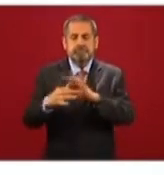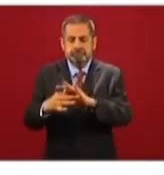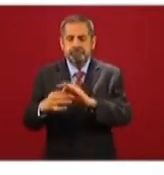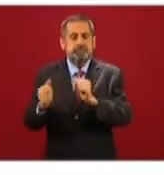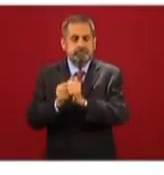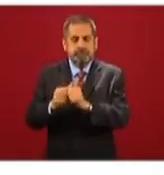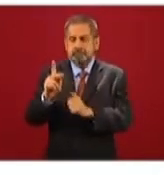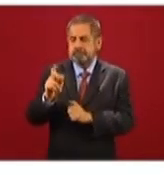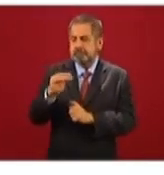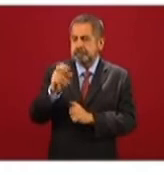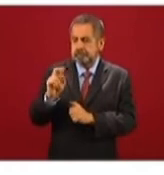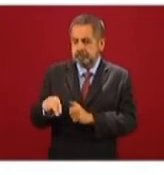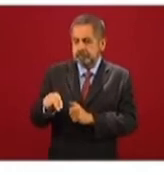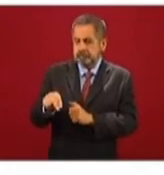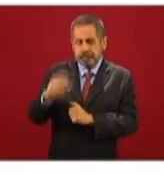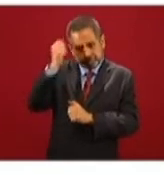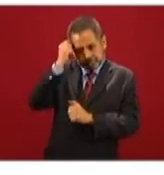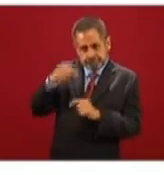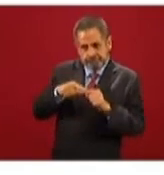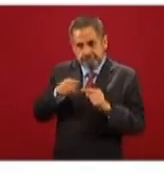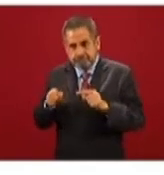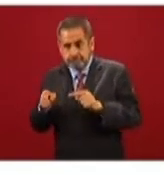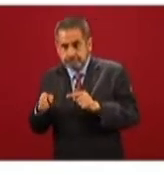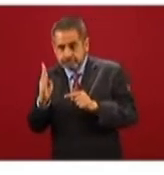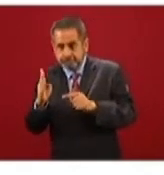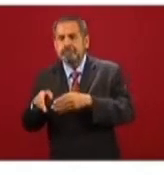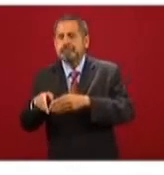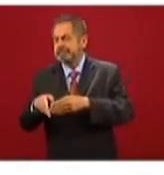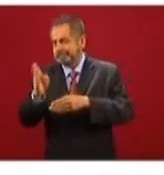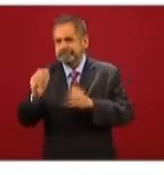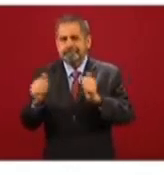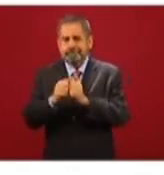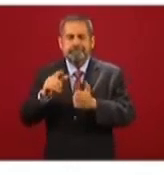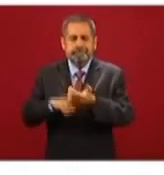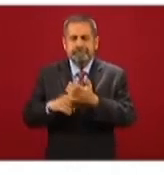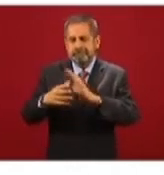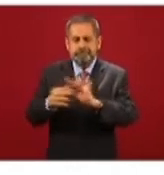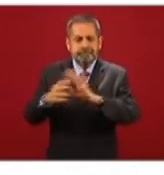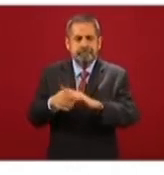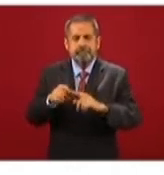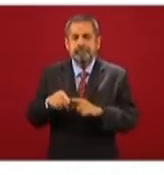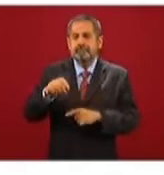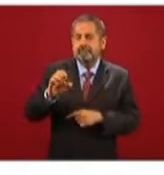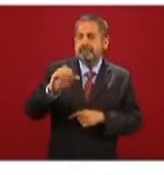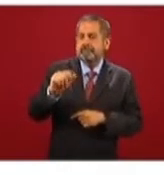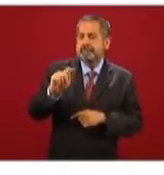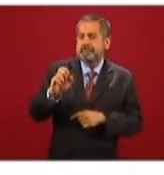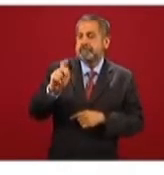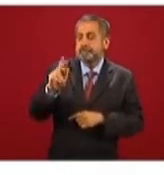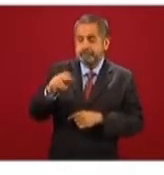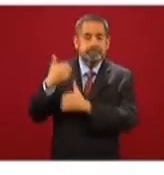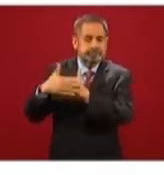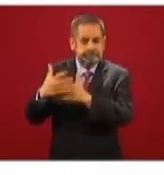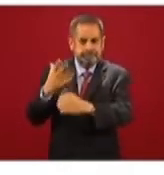autopista Peñón-Texcoco, en esta parte de acá, y también con la autopista Naucalpan-Ecatepec, que está en proceso de